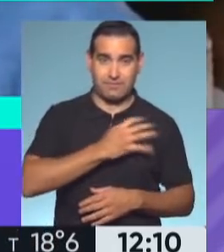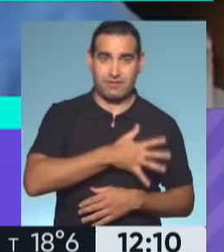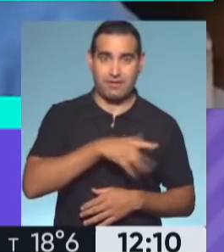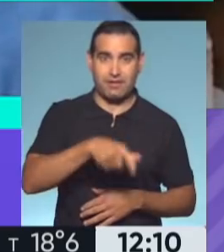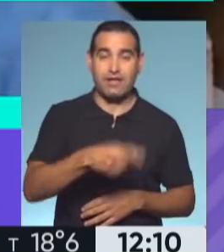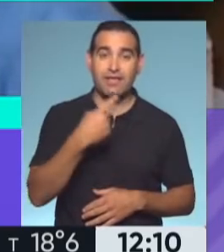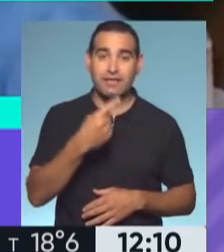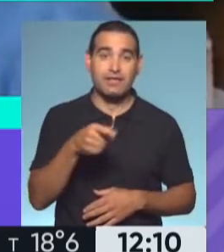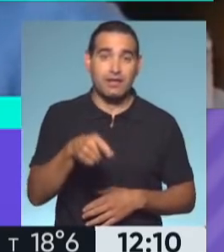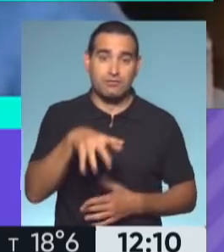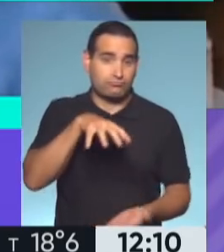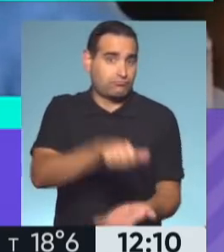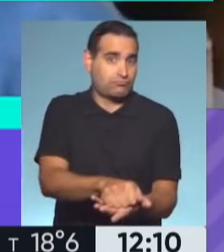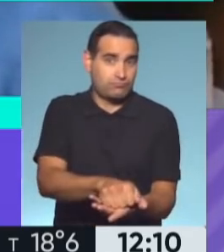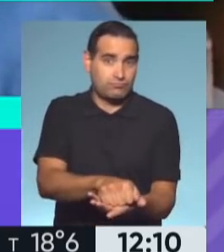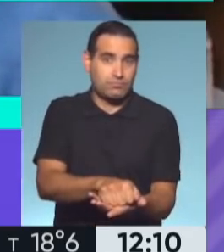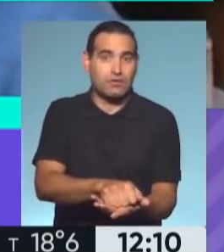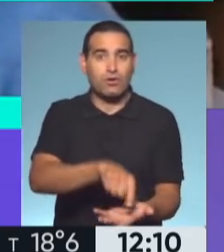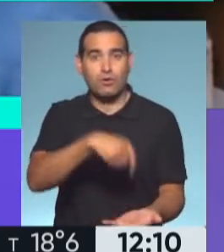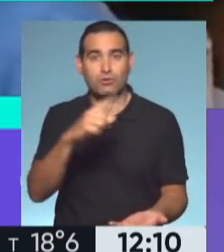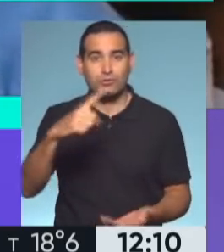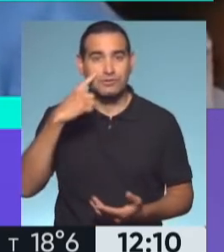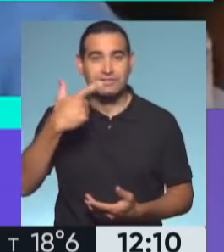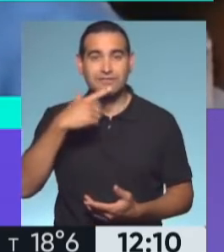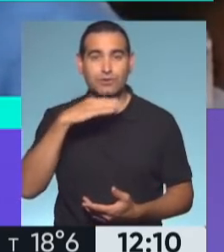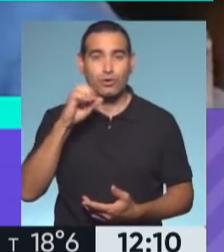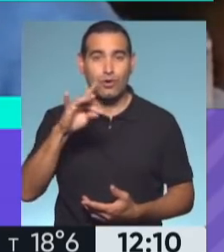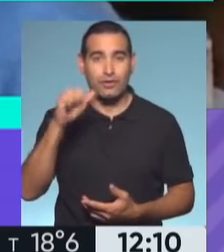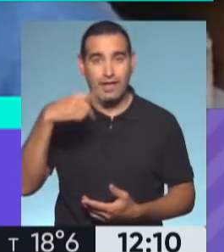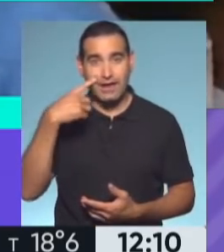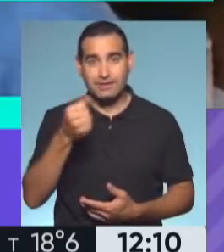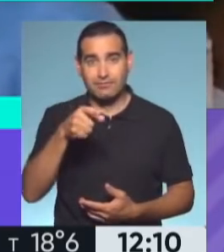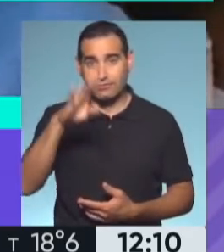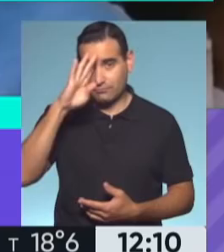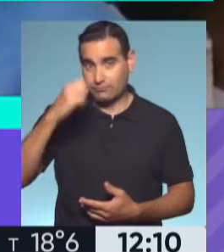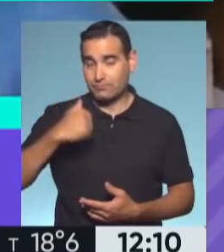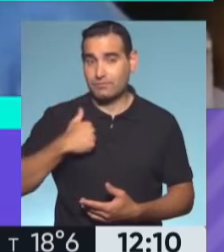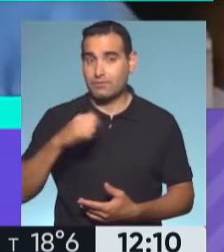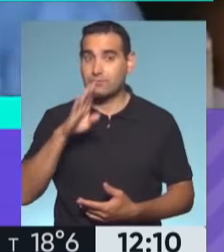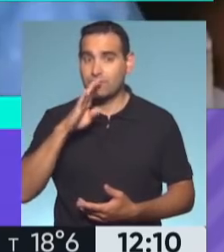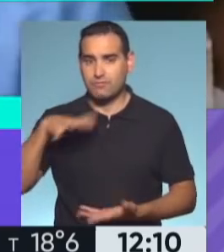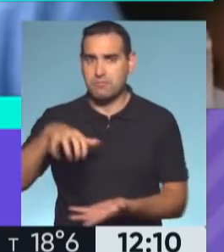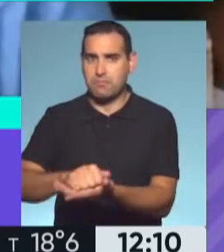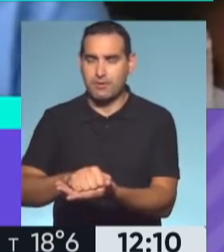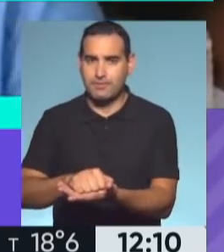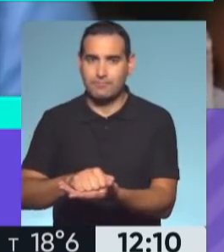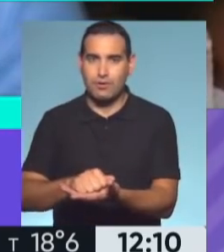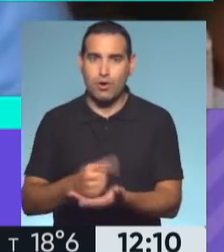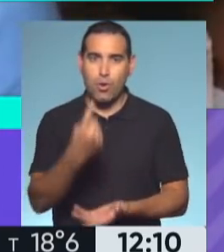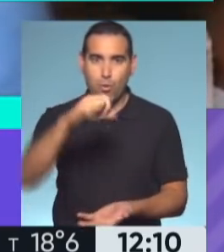Haya, que sigue ocupada. Y después también tenemos Cisjordania, que sigue ocupada por el ejército israelí. Es decir, tenemos un país y